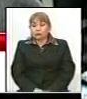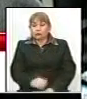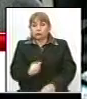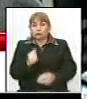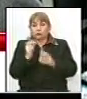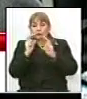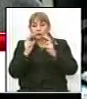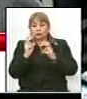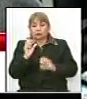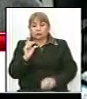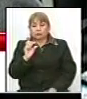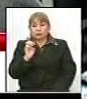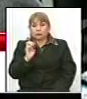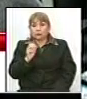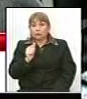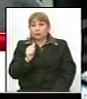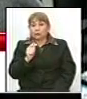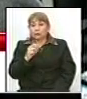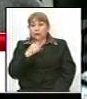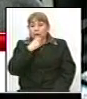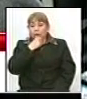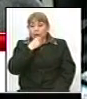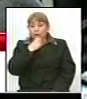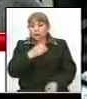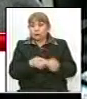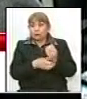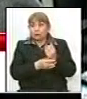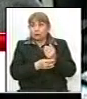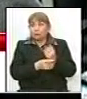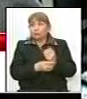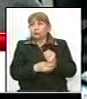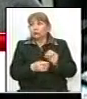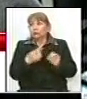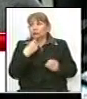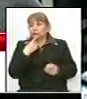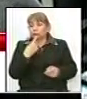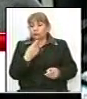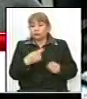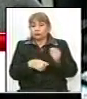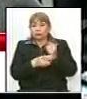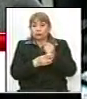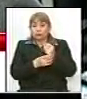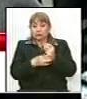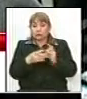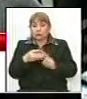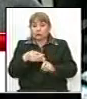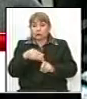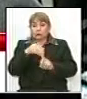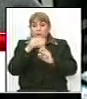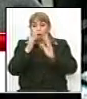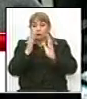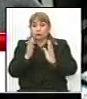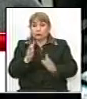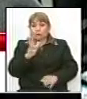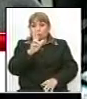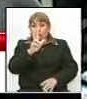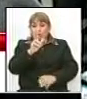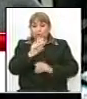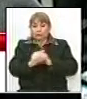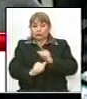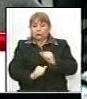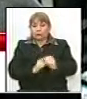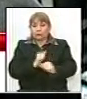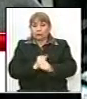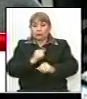de que geriatría en el Perú como especialidad médica, es decir, el médico que se especializa 3 años después de